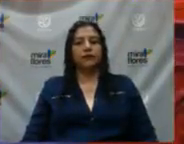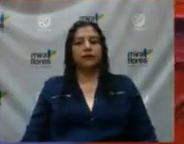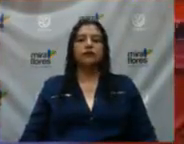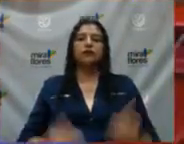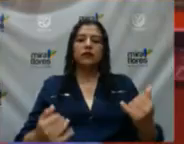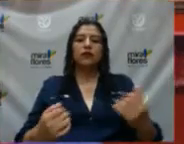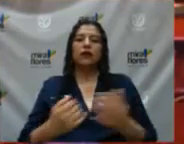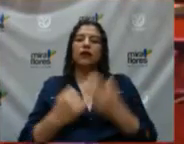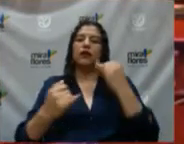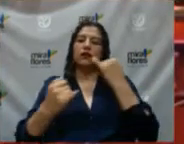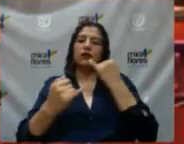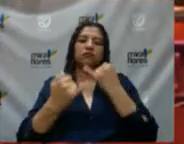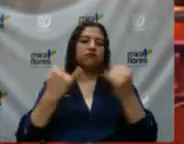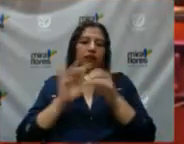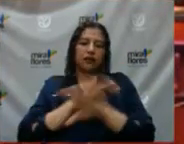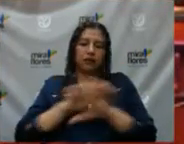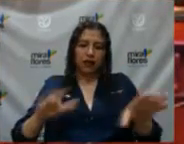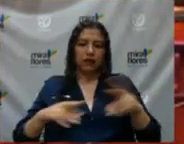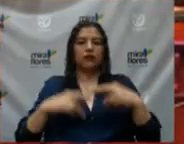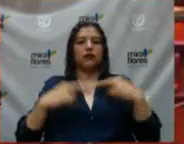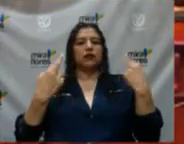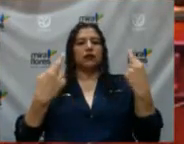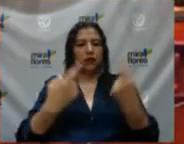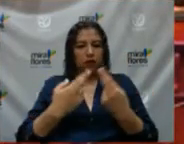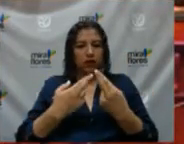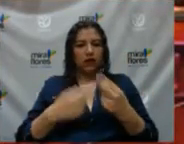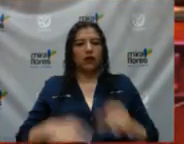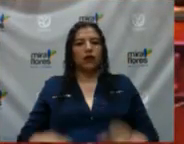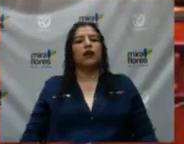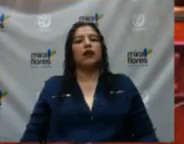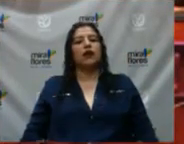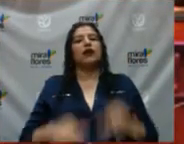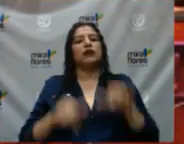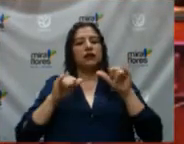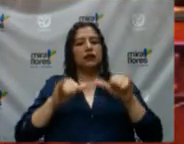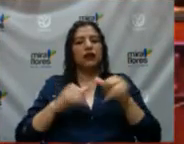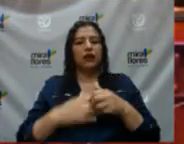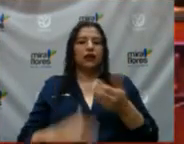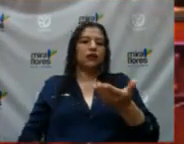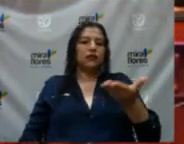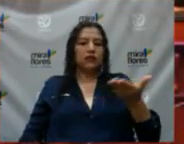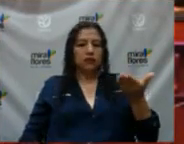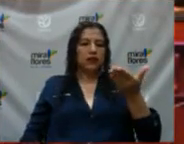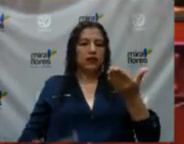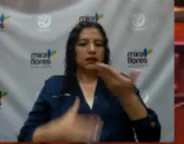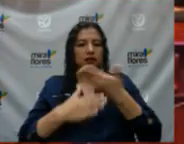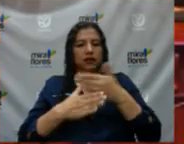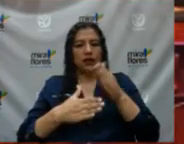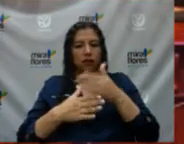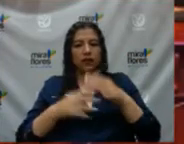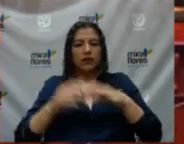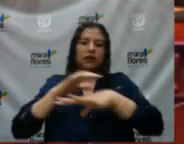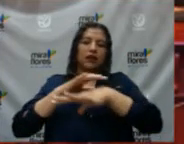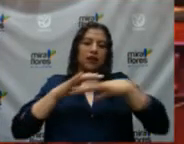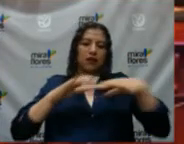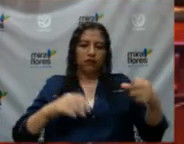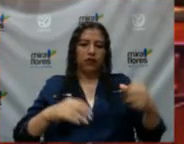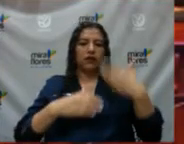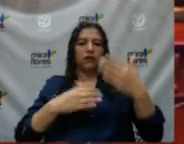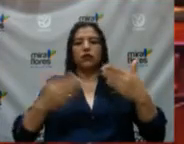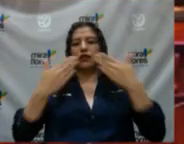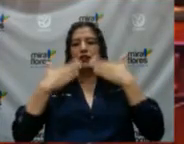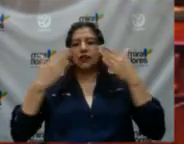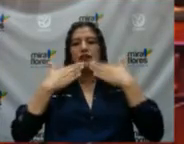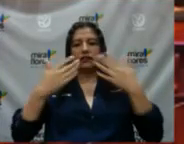Habiendo concluido la sesión, esta queda levantada y los invitamos a departir en los salones contiguos. Muchas